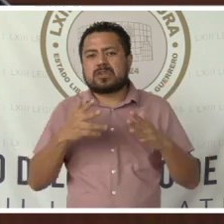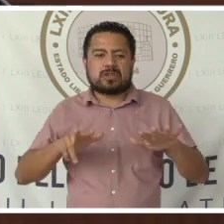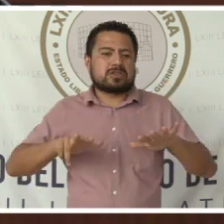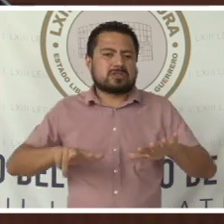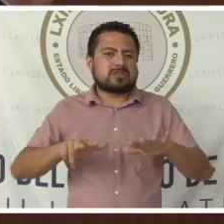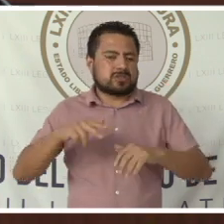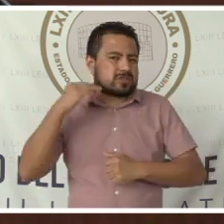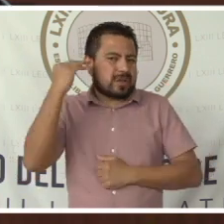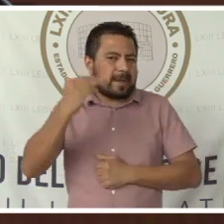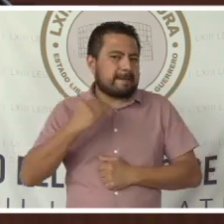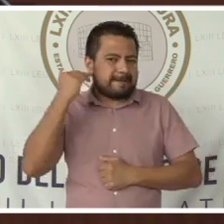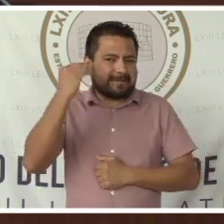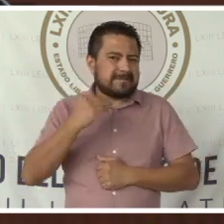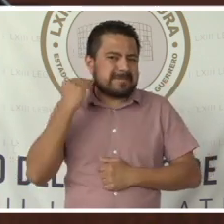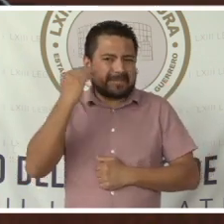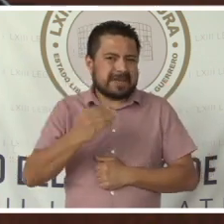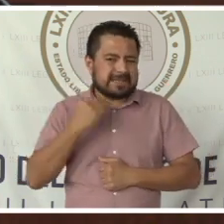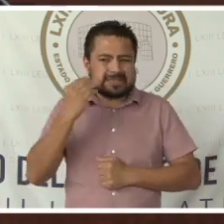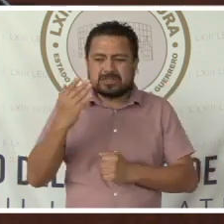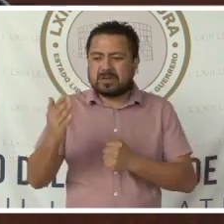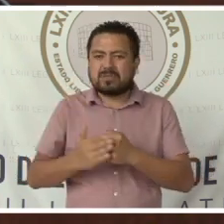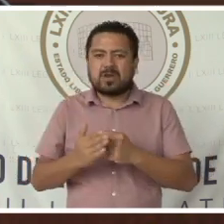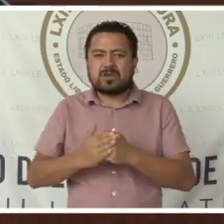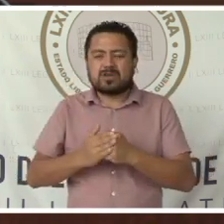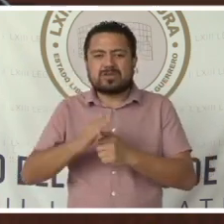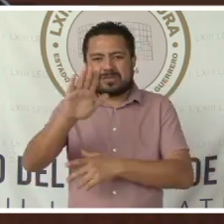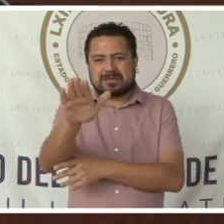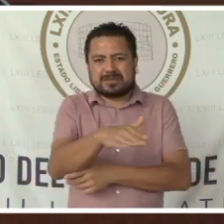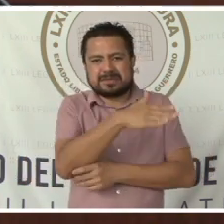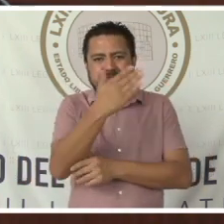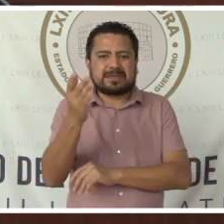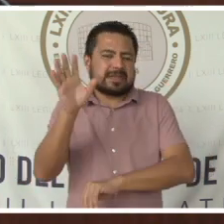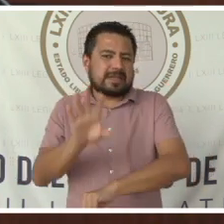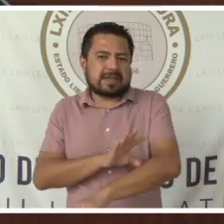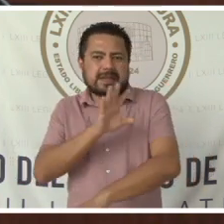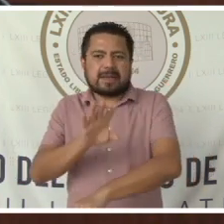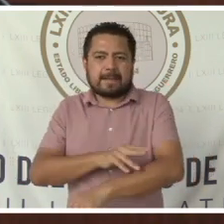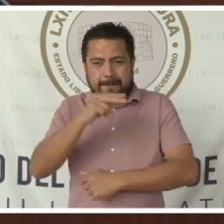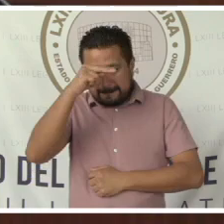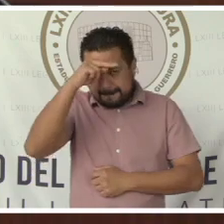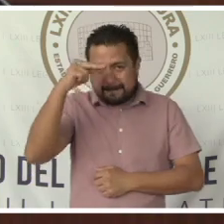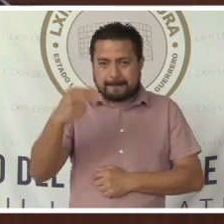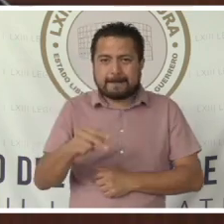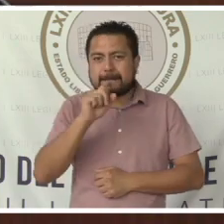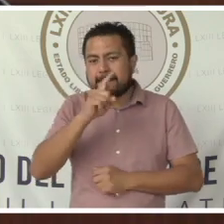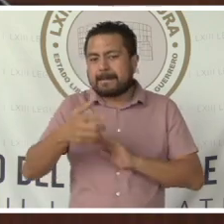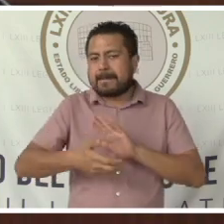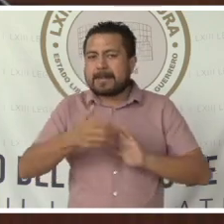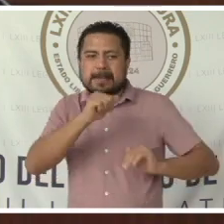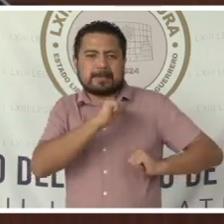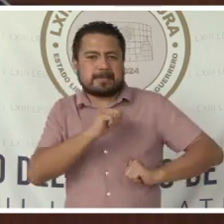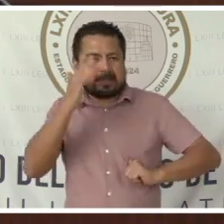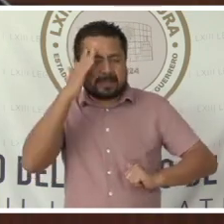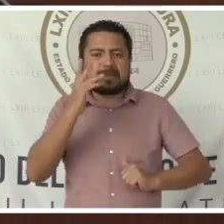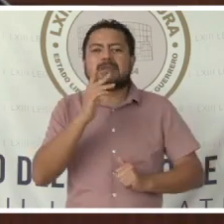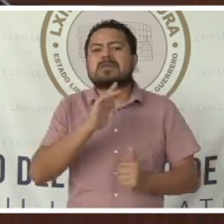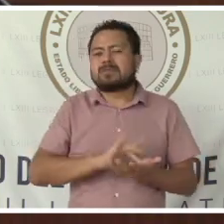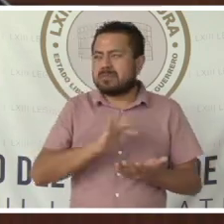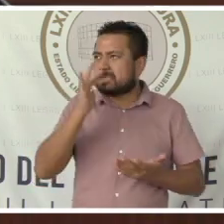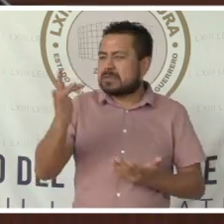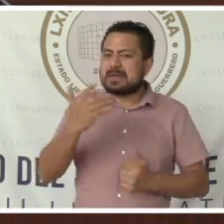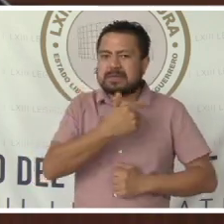de marzo nuestra soberanía energética y la expropiación petrolera Muchas gracias